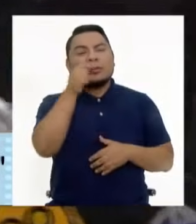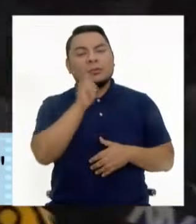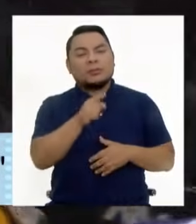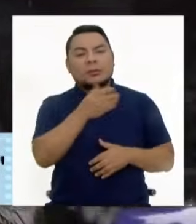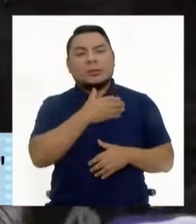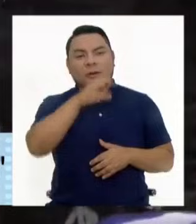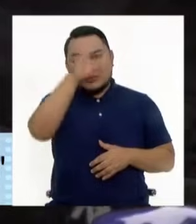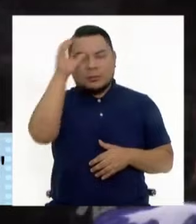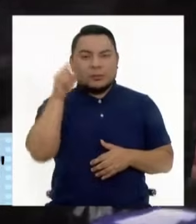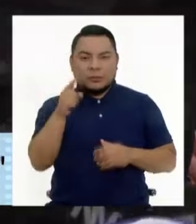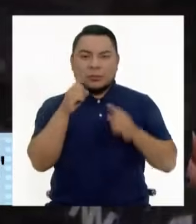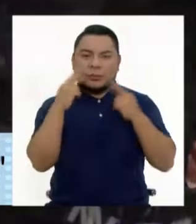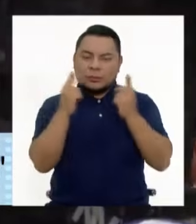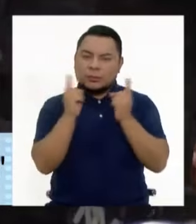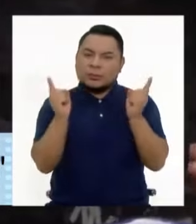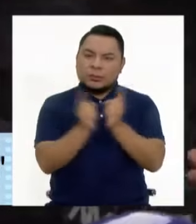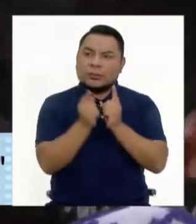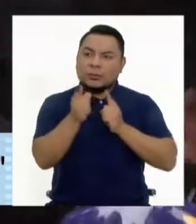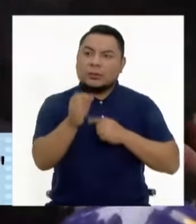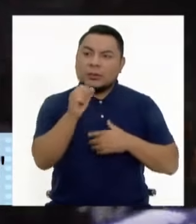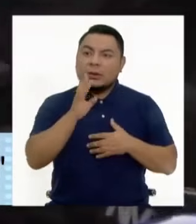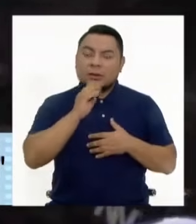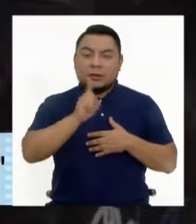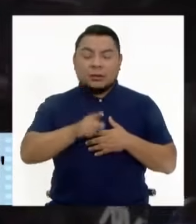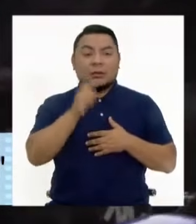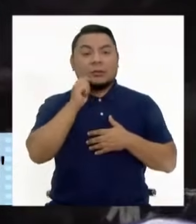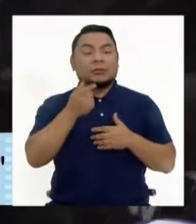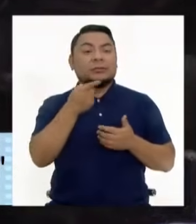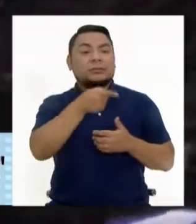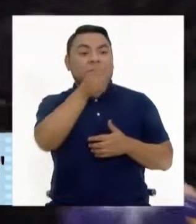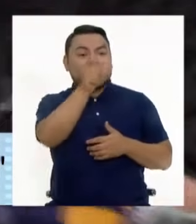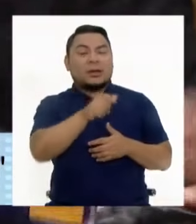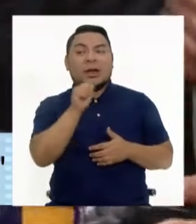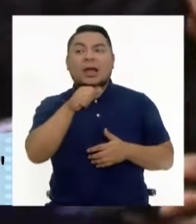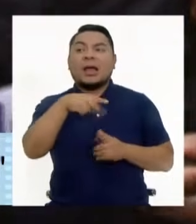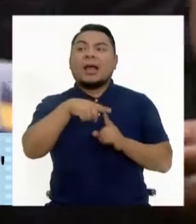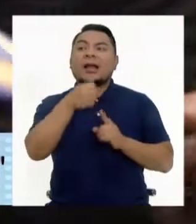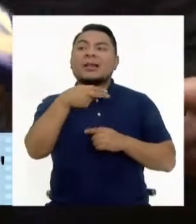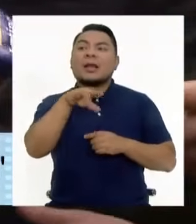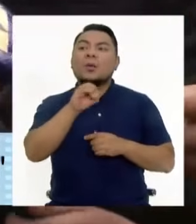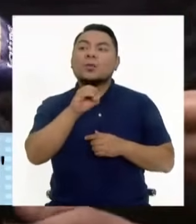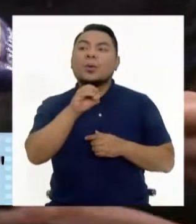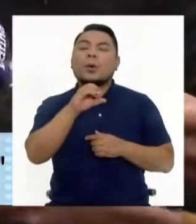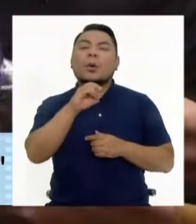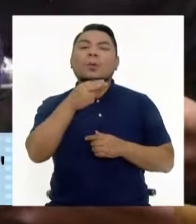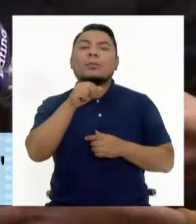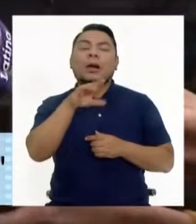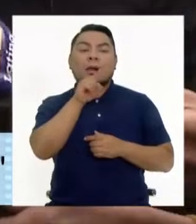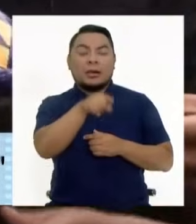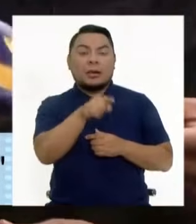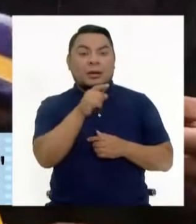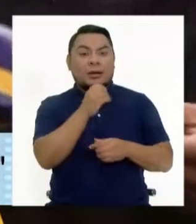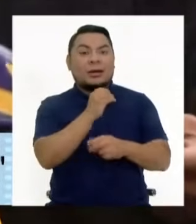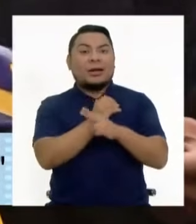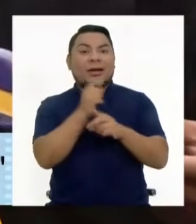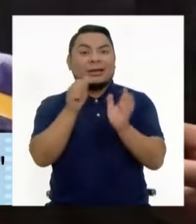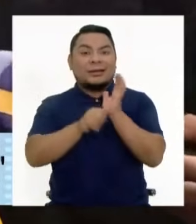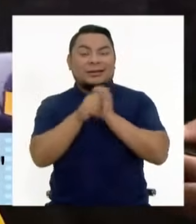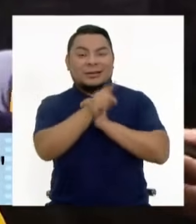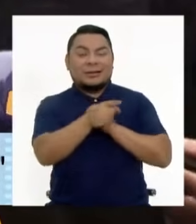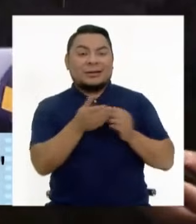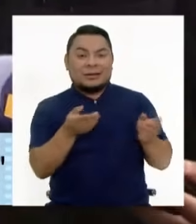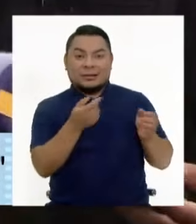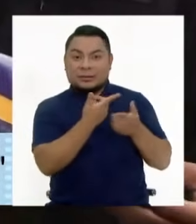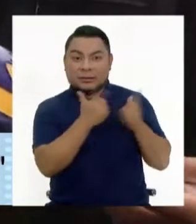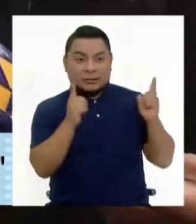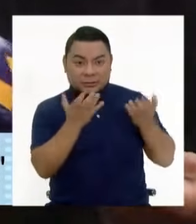la República? ¿Se ha tocado el tema del indulto de Antauro Humala? No se ha tratado. Yo no he venido para hablar de Antauro Humala. He